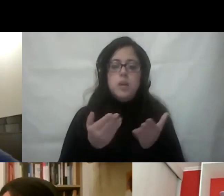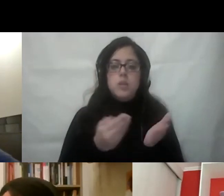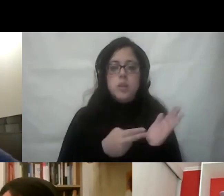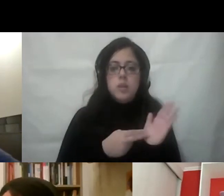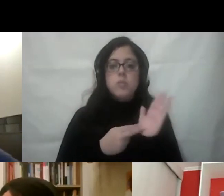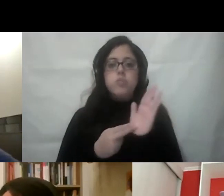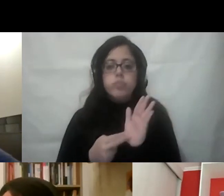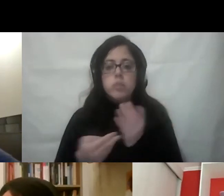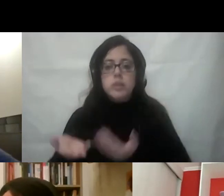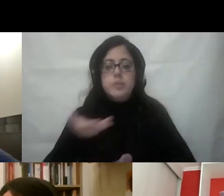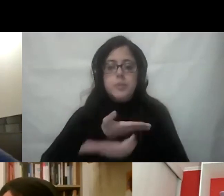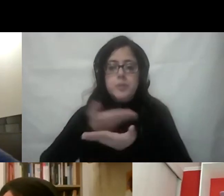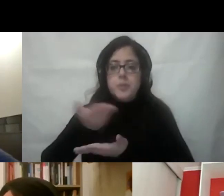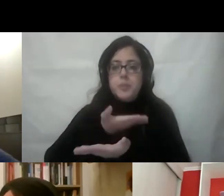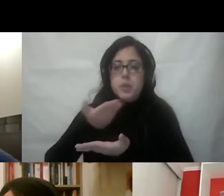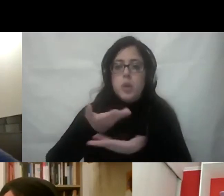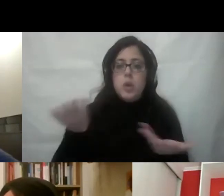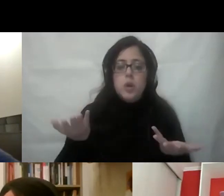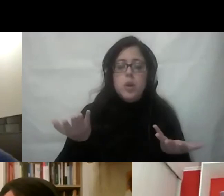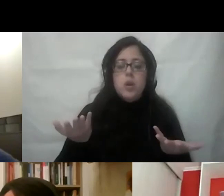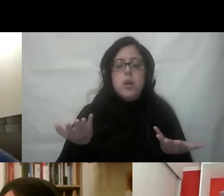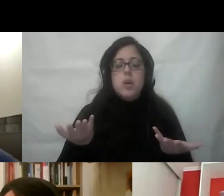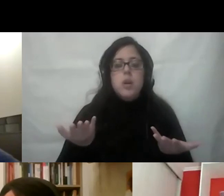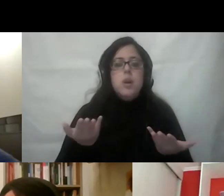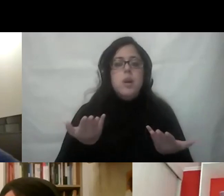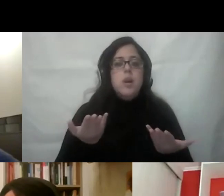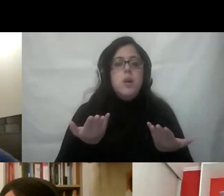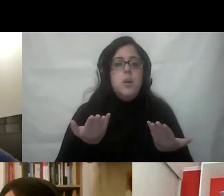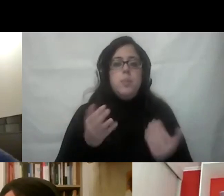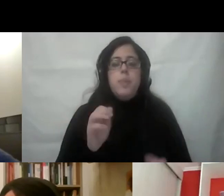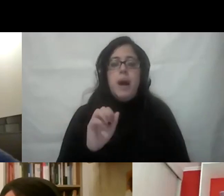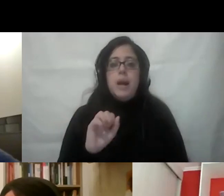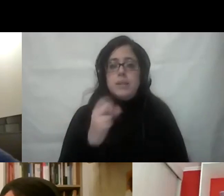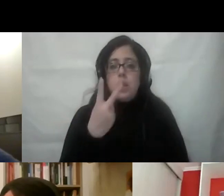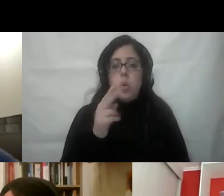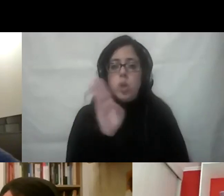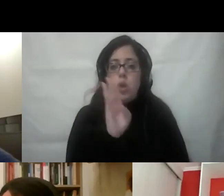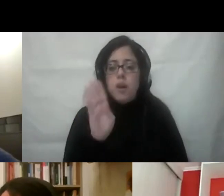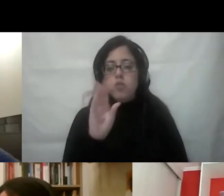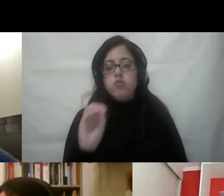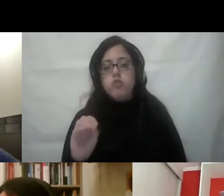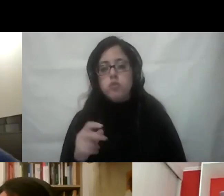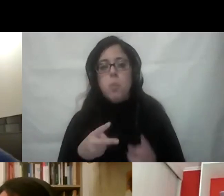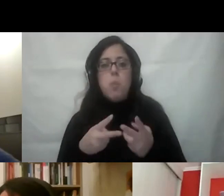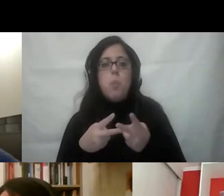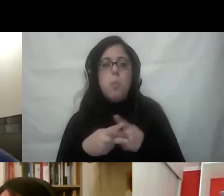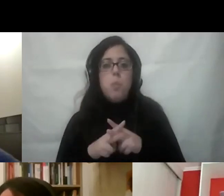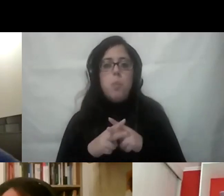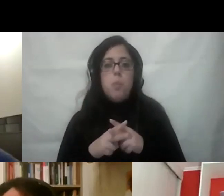ejemplo segundo básico, o incluso para técnico profesional.